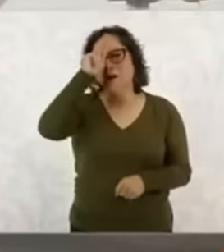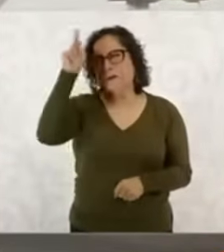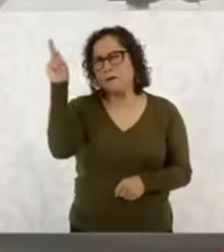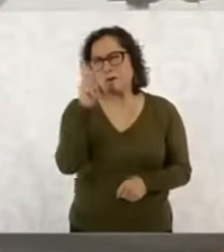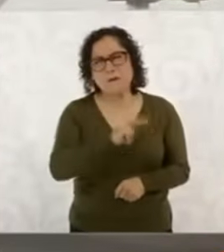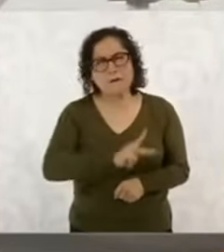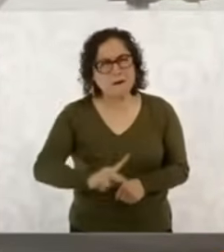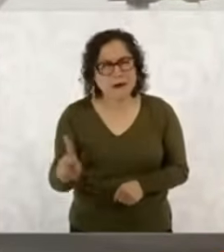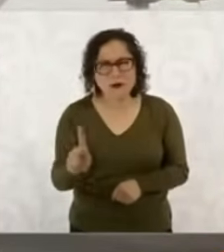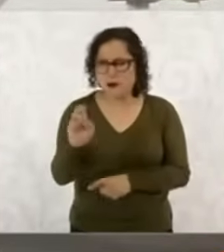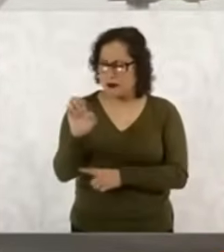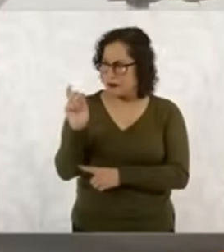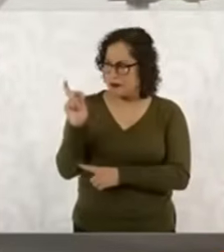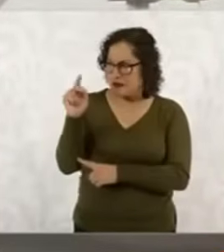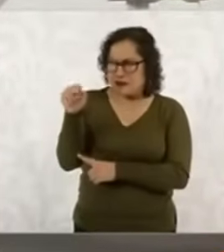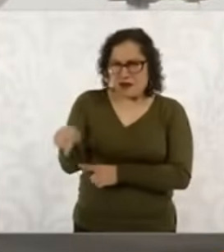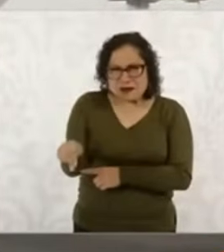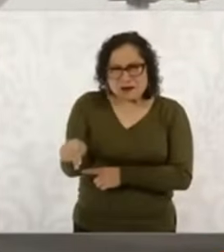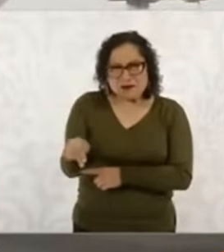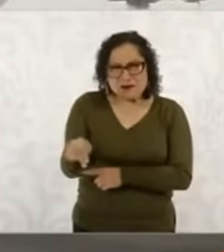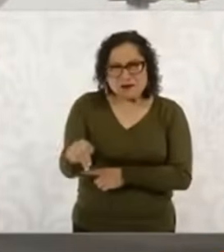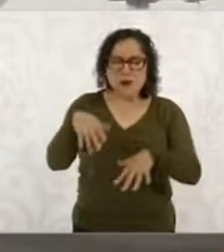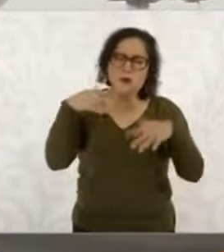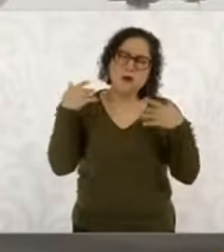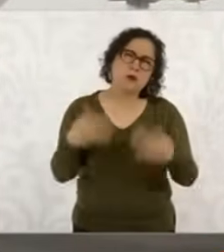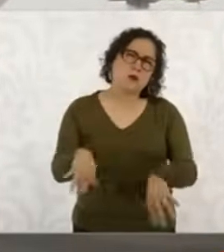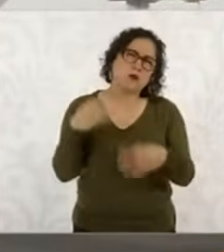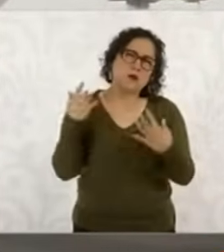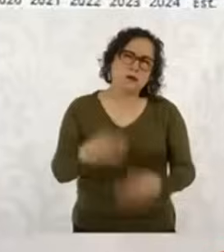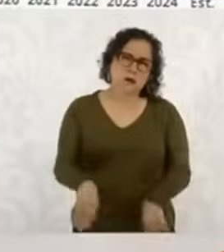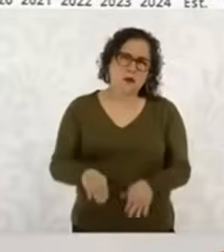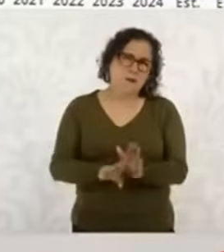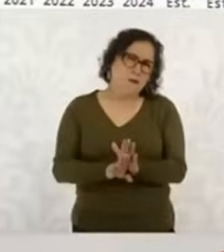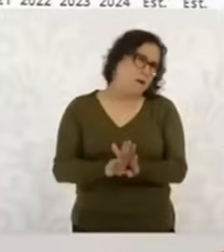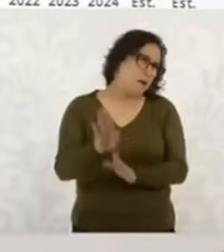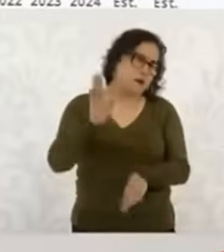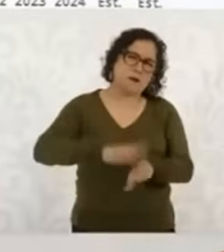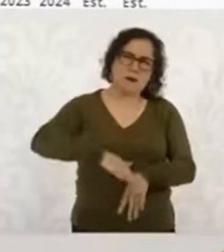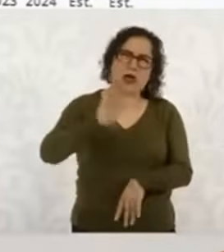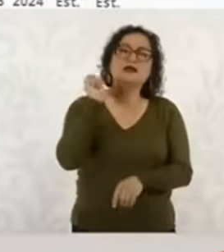Peña, se aumentó de 60